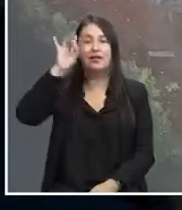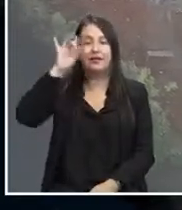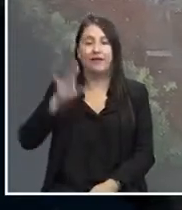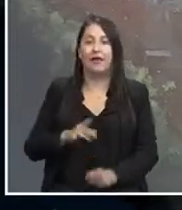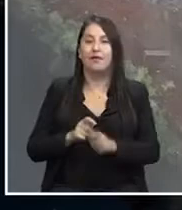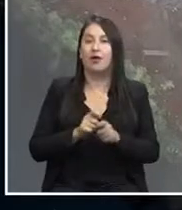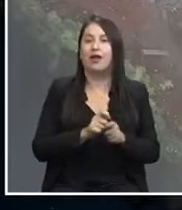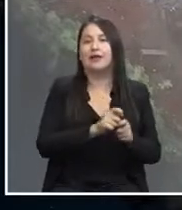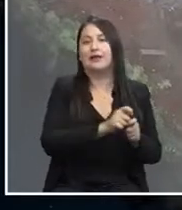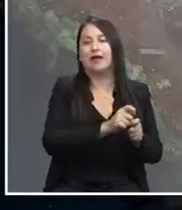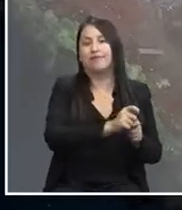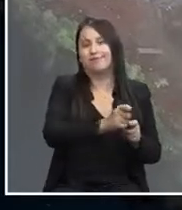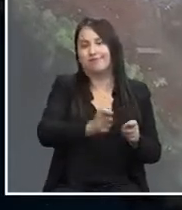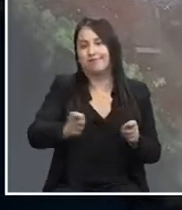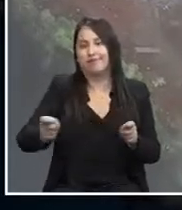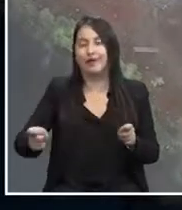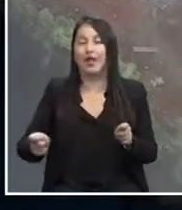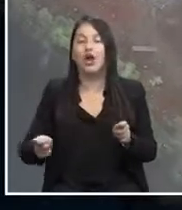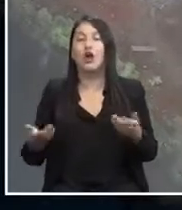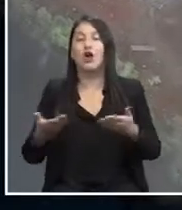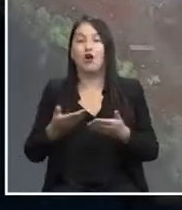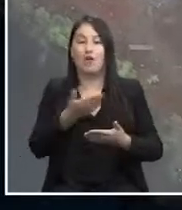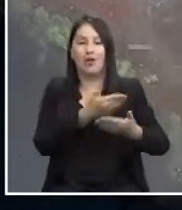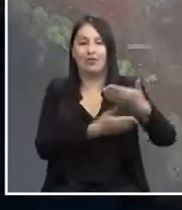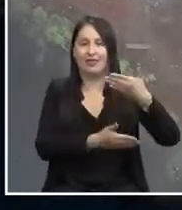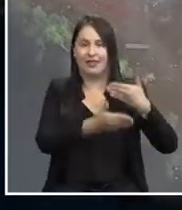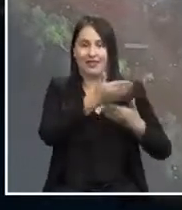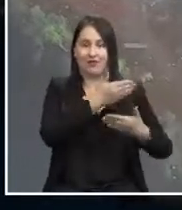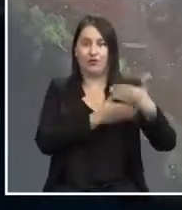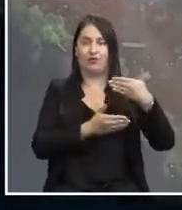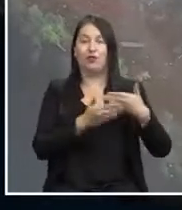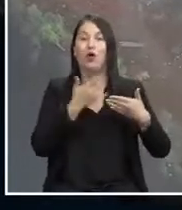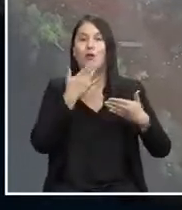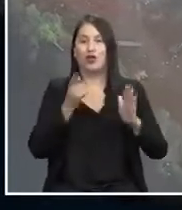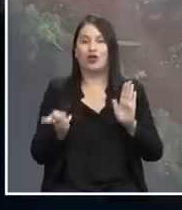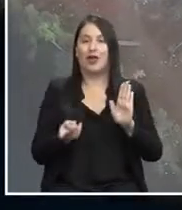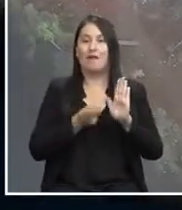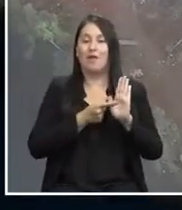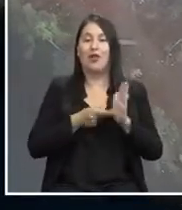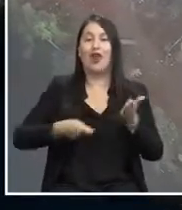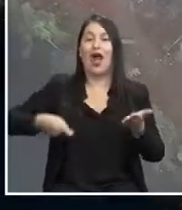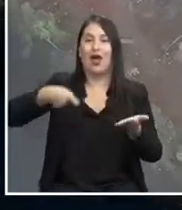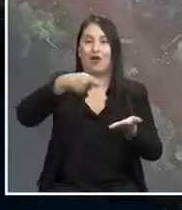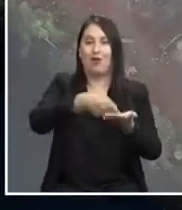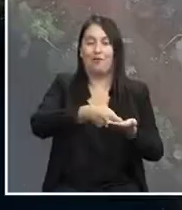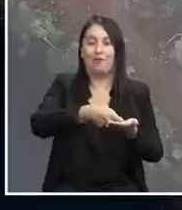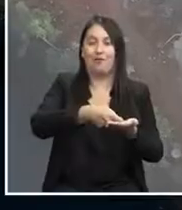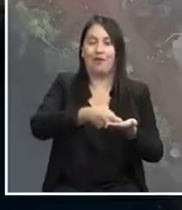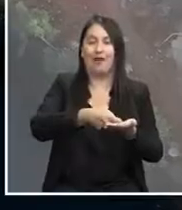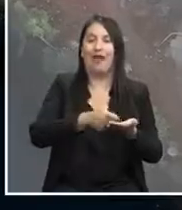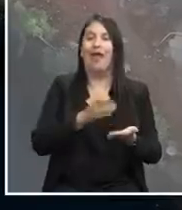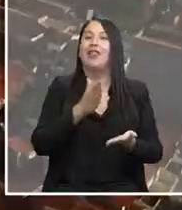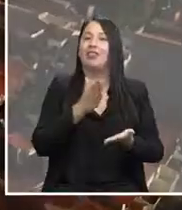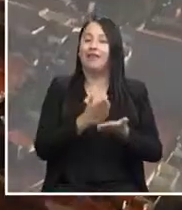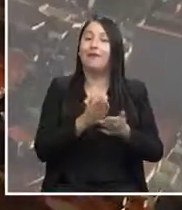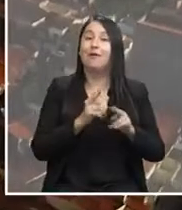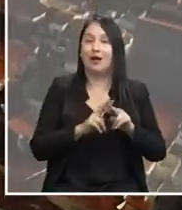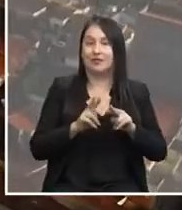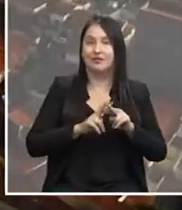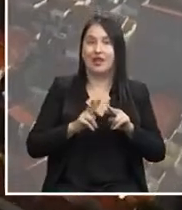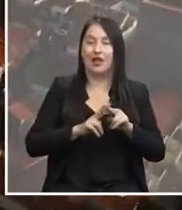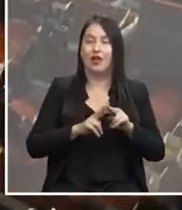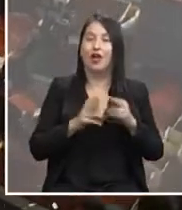los impuestos regresivos que yo les mostraba. ¿Por qué? Porque son impuestos al consumo. Esos estudios tenemos que hacerlos todavía, ¿cierto? Pero